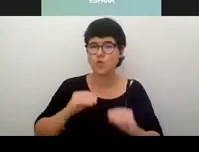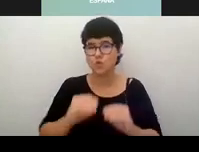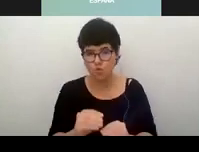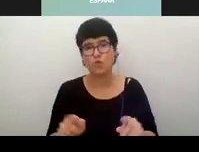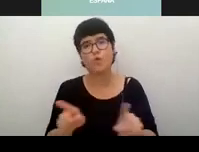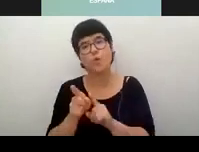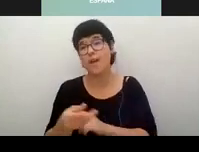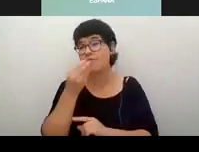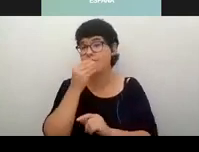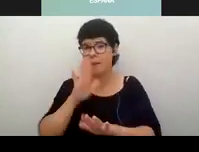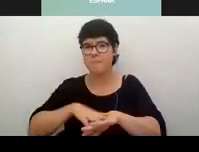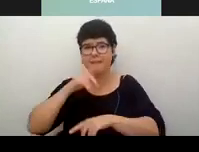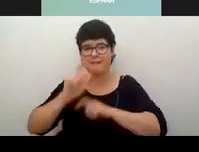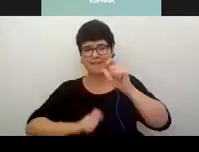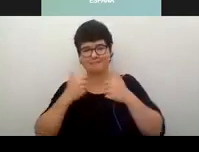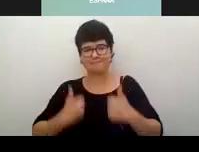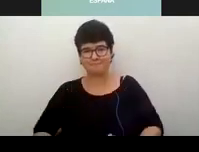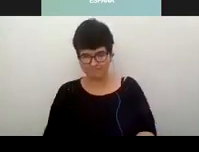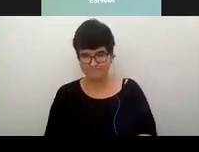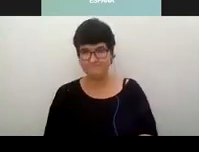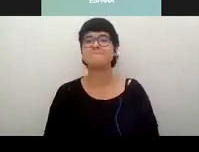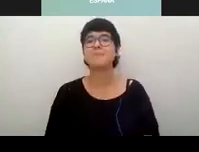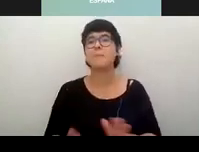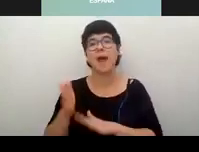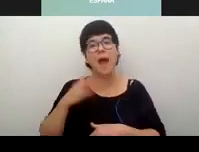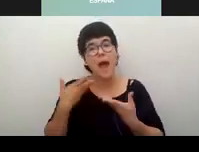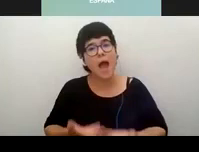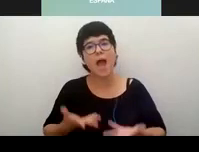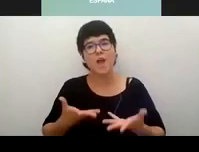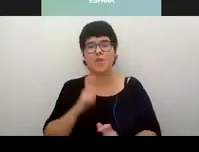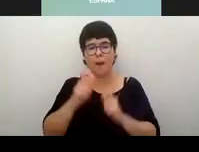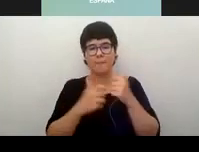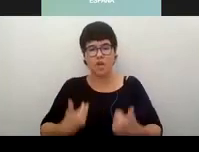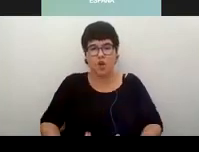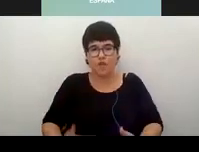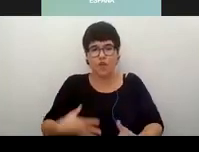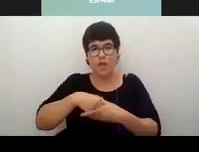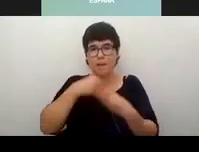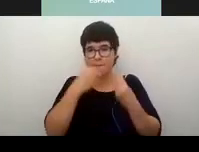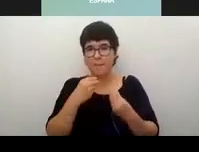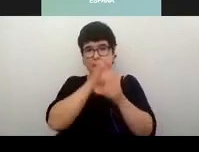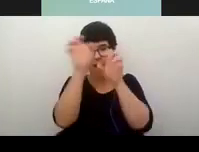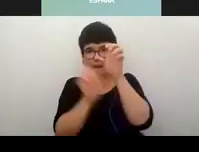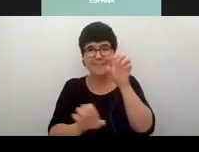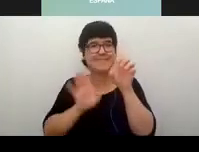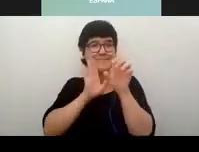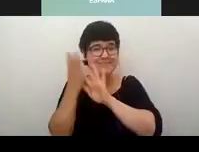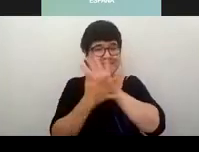físico, pero sobre todo para mantener una microbiota intestinal adecuada, que como hemos visto